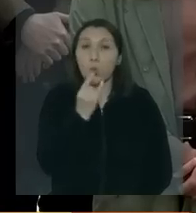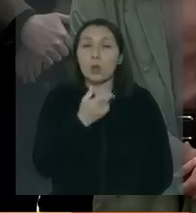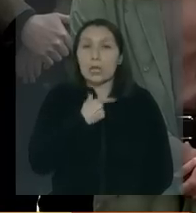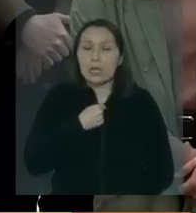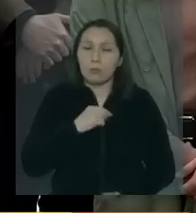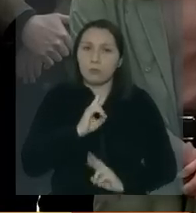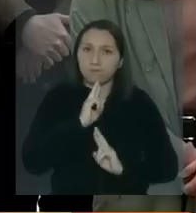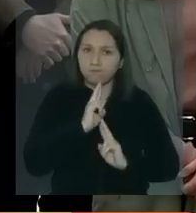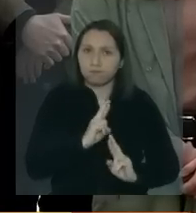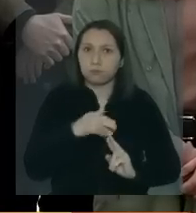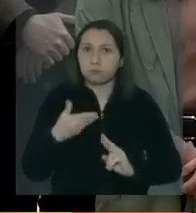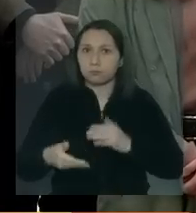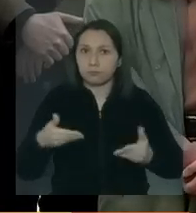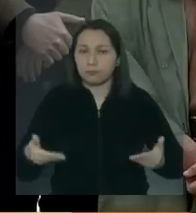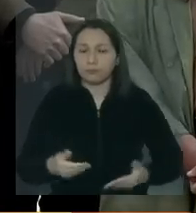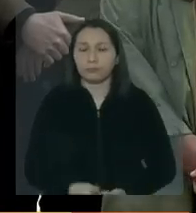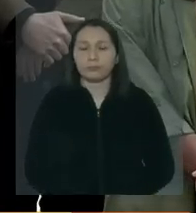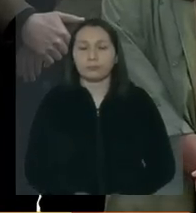queremos atender.